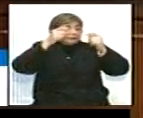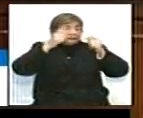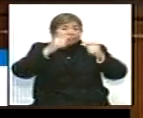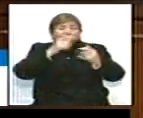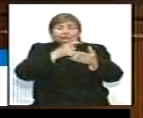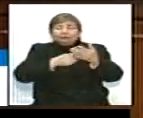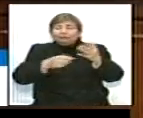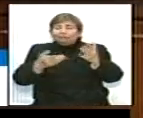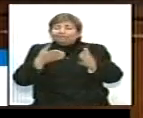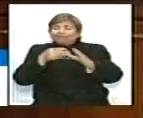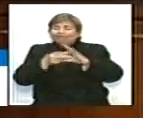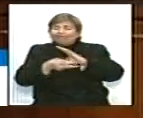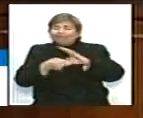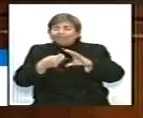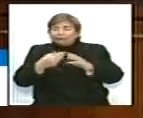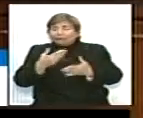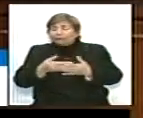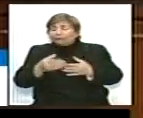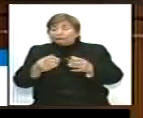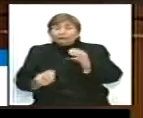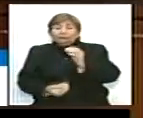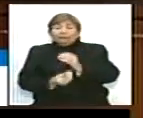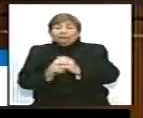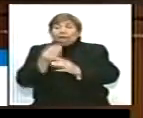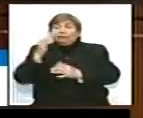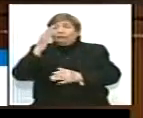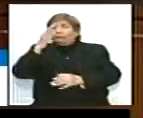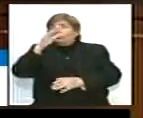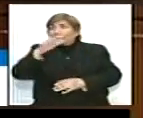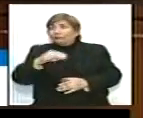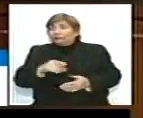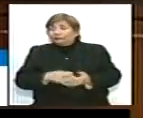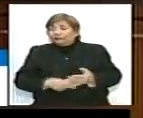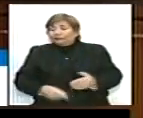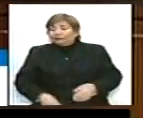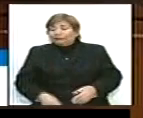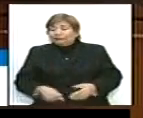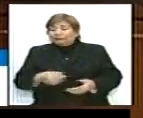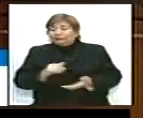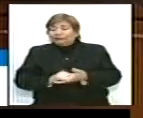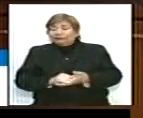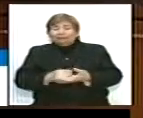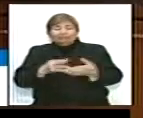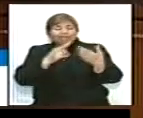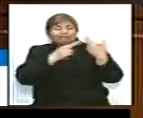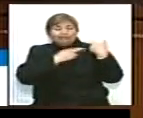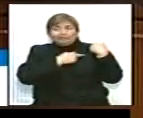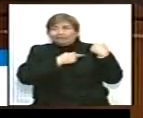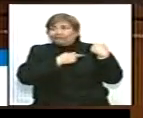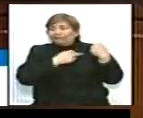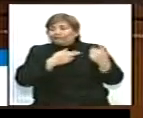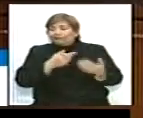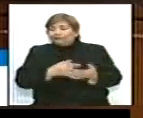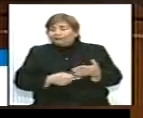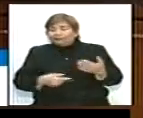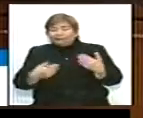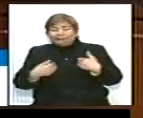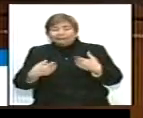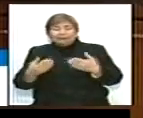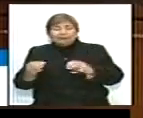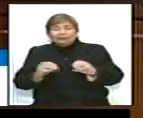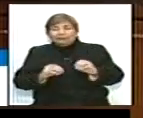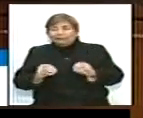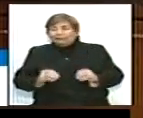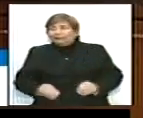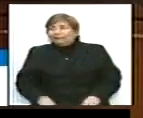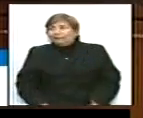que explotarlo también, que es la industria sin chimenea, y tenemos la minería, pero minería responsable, minería que no nos genere